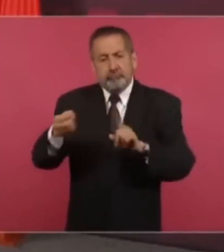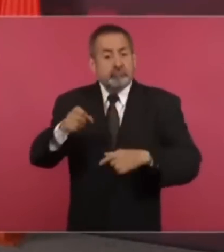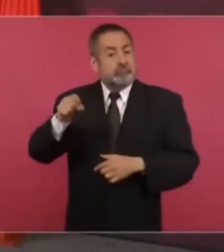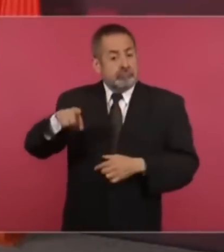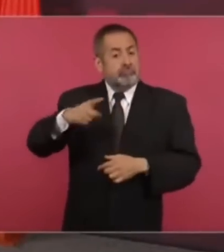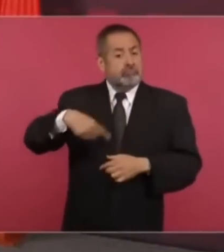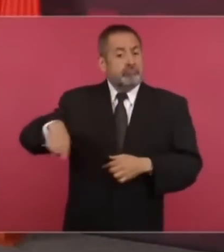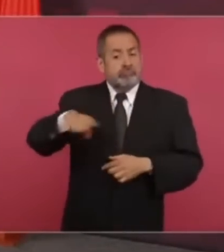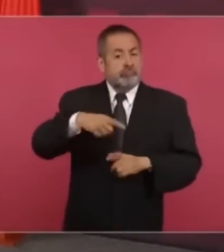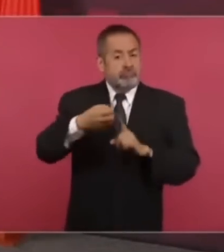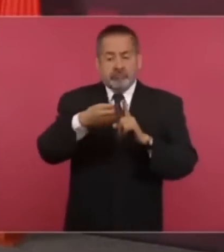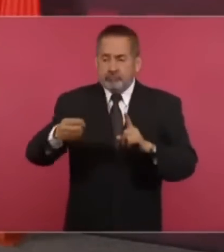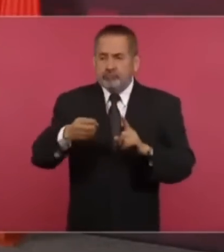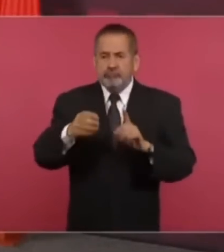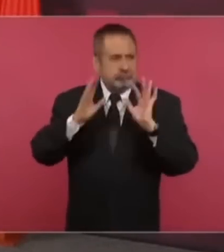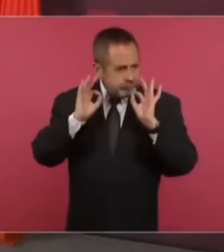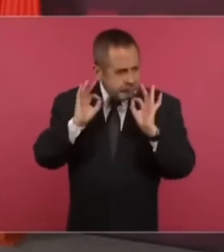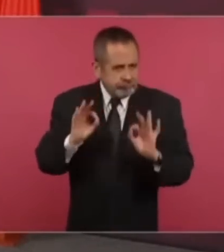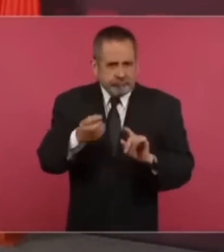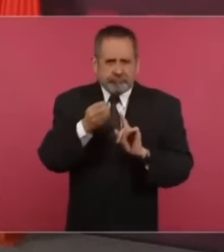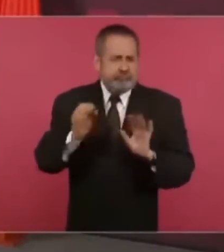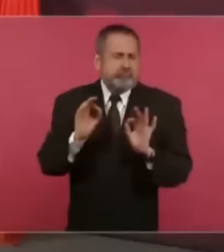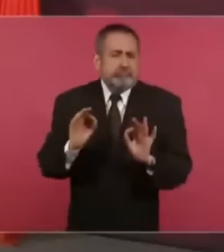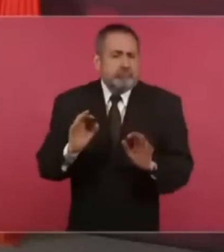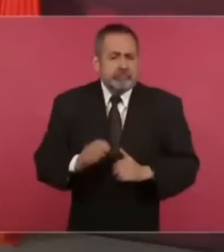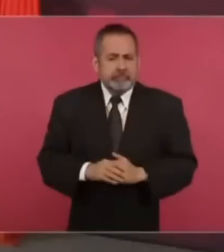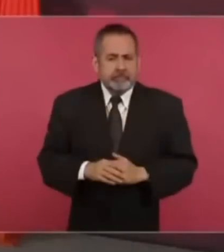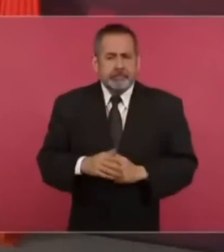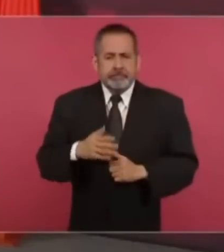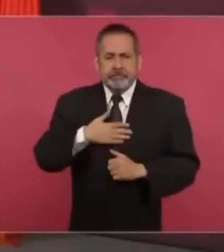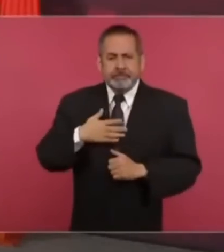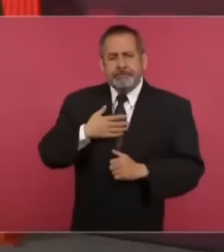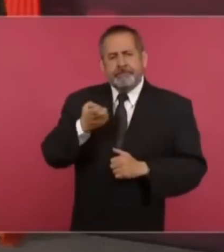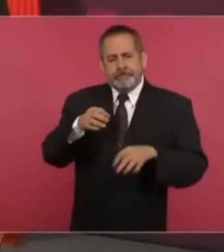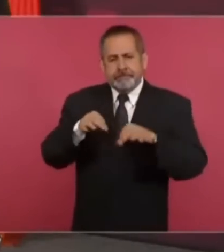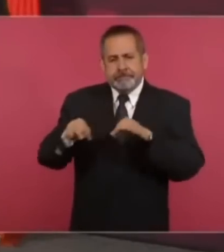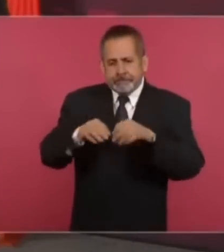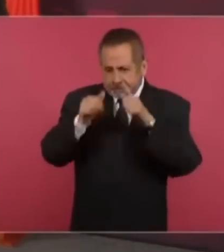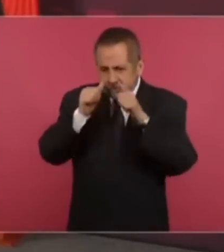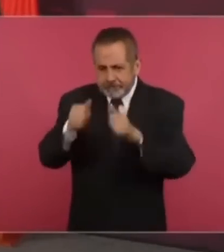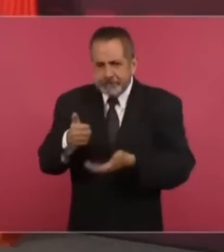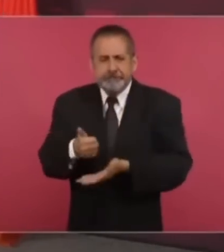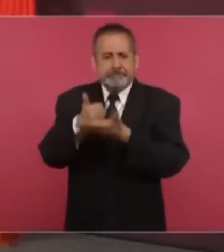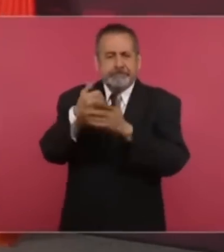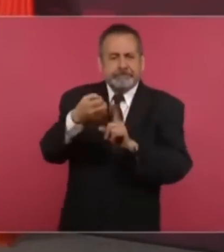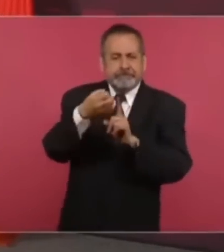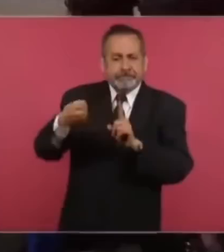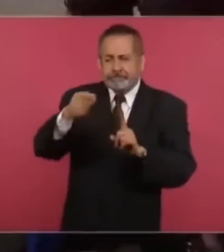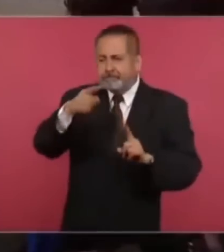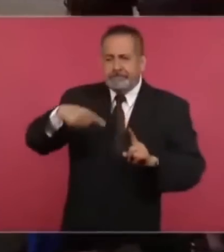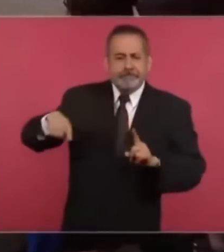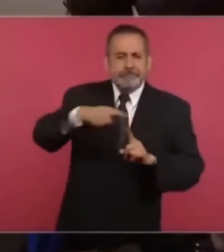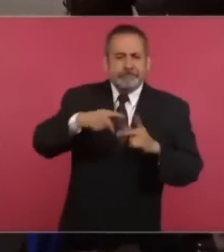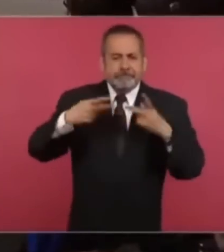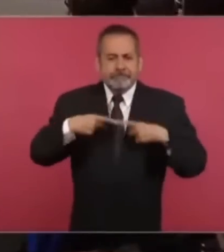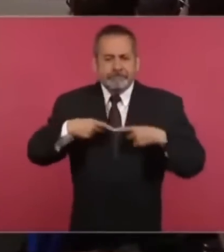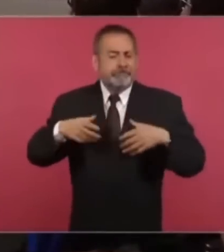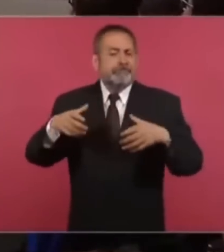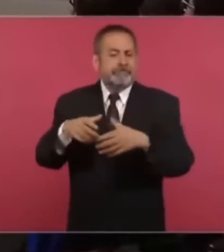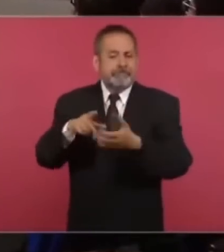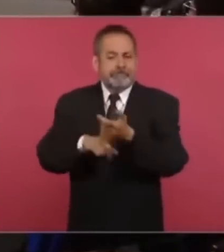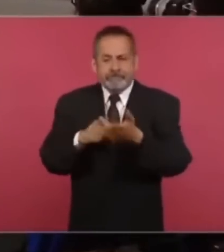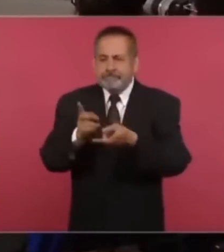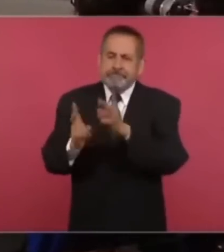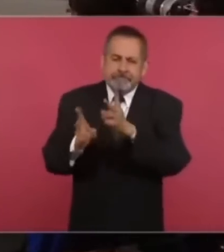mismas personas se organizan, ¿no? Entonces nosotros, esa es nuestra actividad, organizar a las personas,